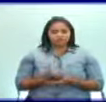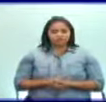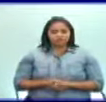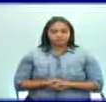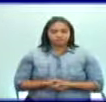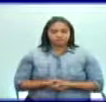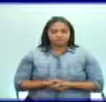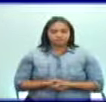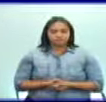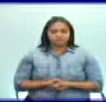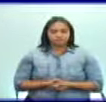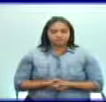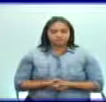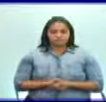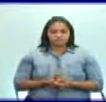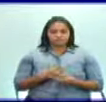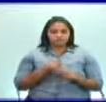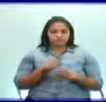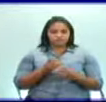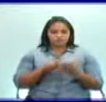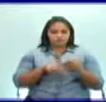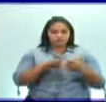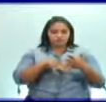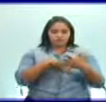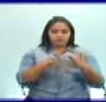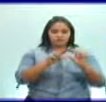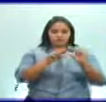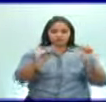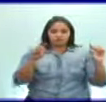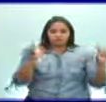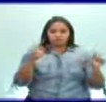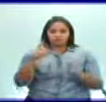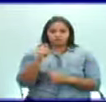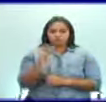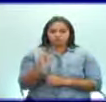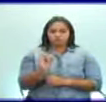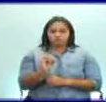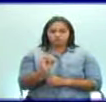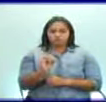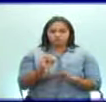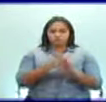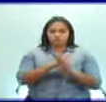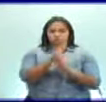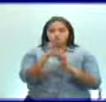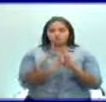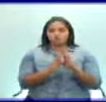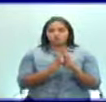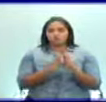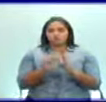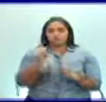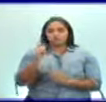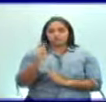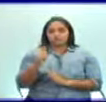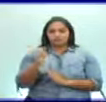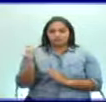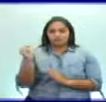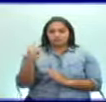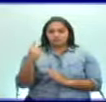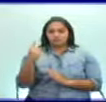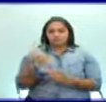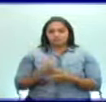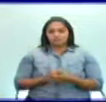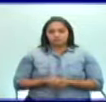yo le di, por ejemplo, cuando x es 0, sería sustituir 0 menos 1, 2 a la menos 1 un medio más 2,